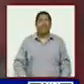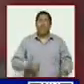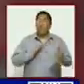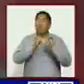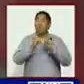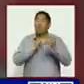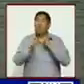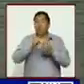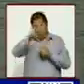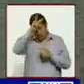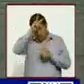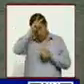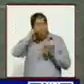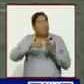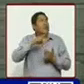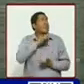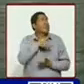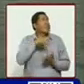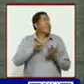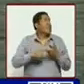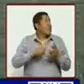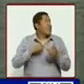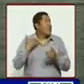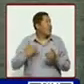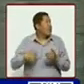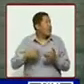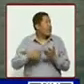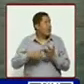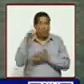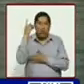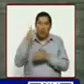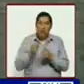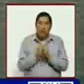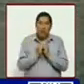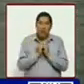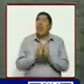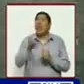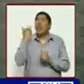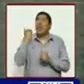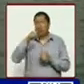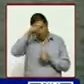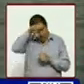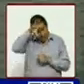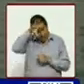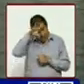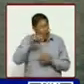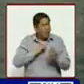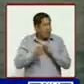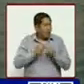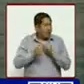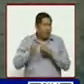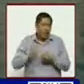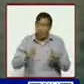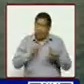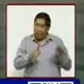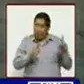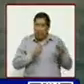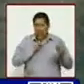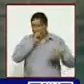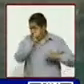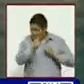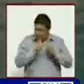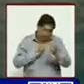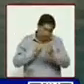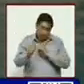Competí con Perú, Chile, Argentina y Bolivia. También competí en Tarija, competí en distintas febonas